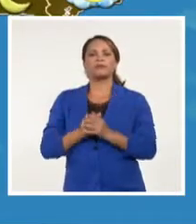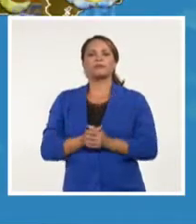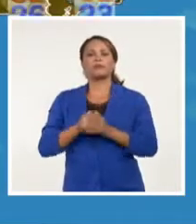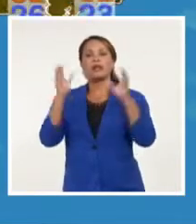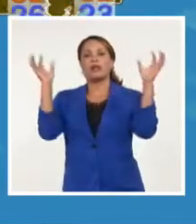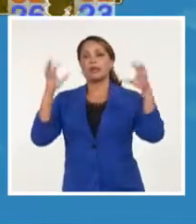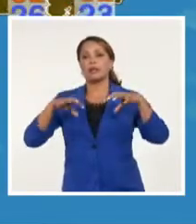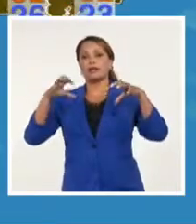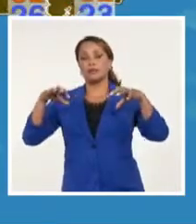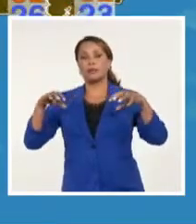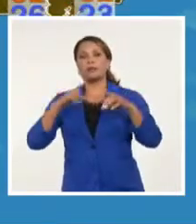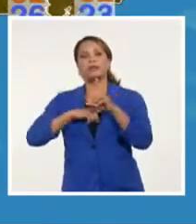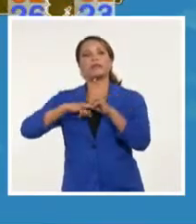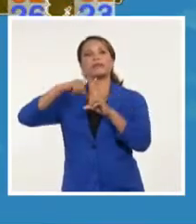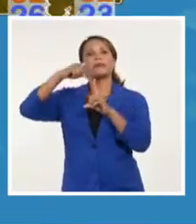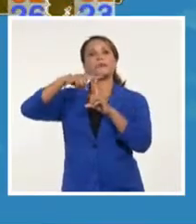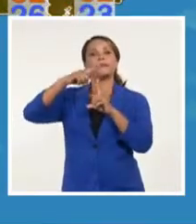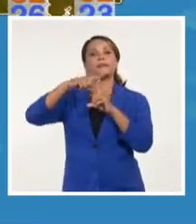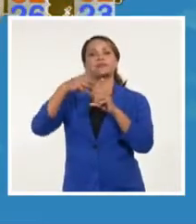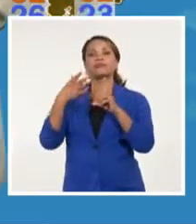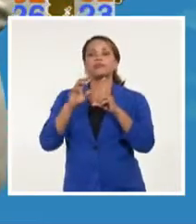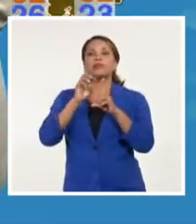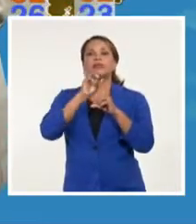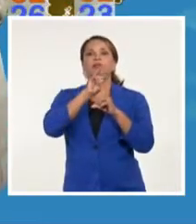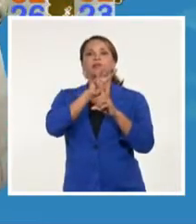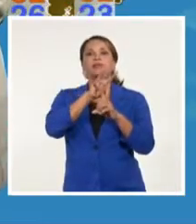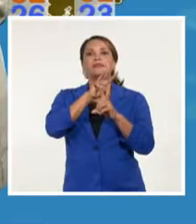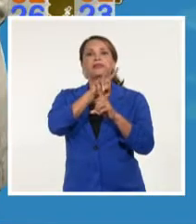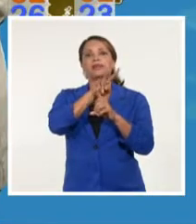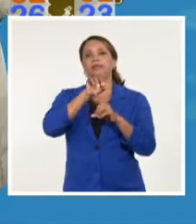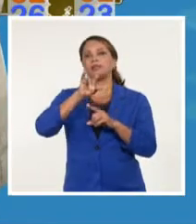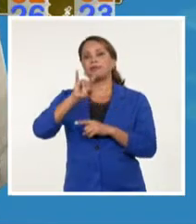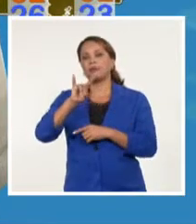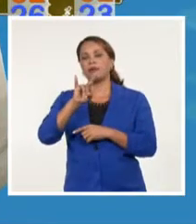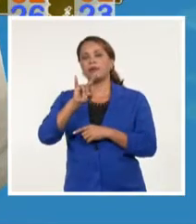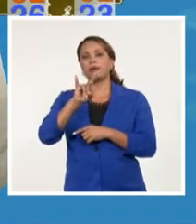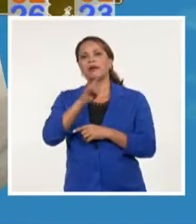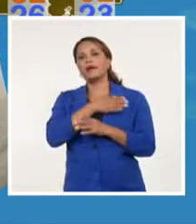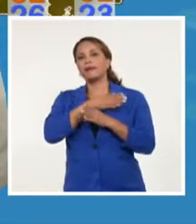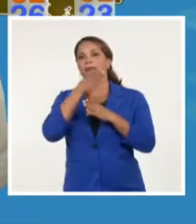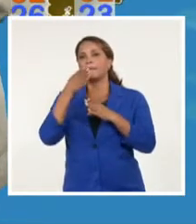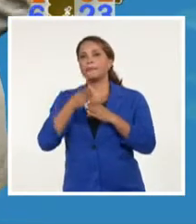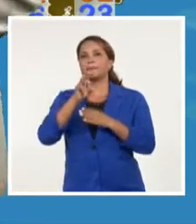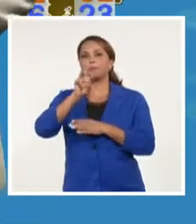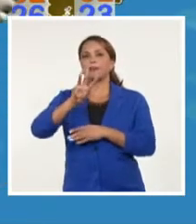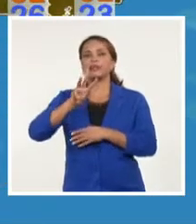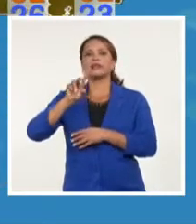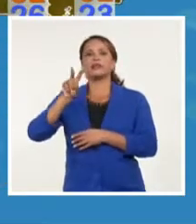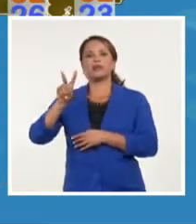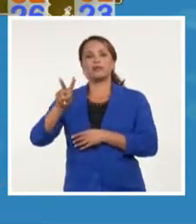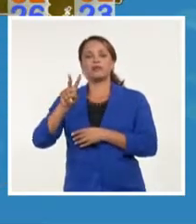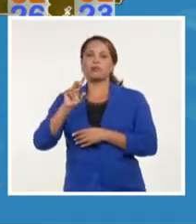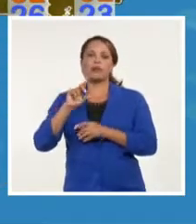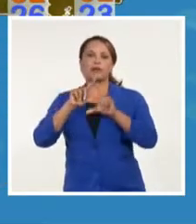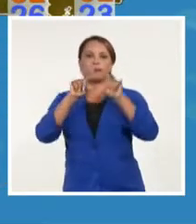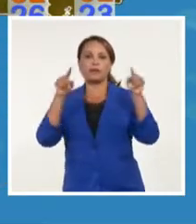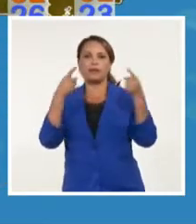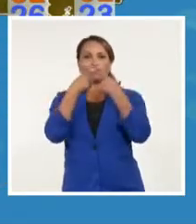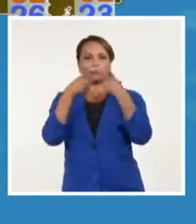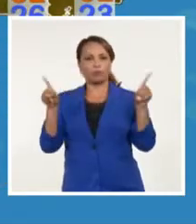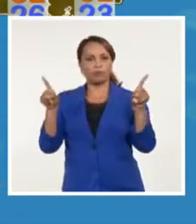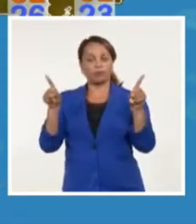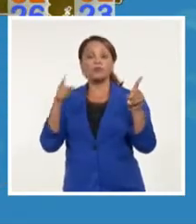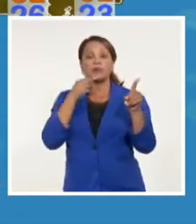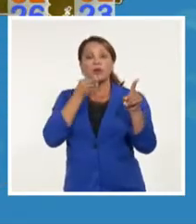Temperaturas máximas con valores desde los 29 grados hasta los 32 grados en casi todo el territorio nacional.